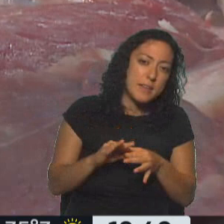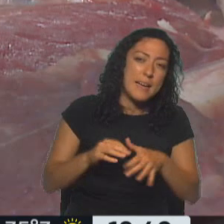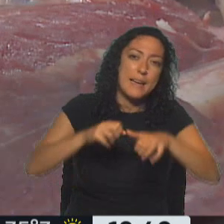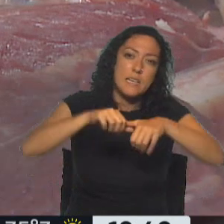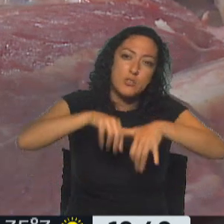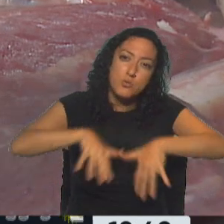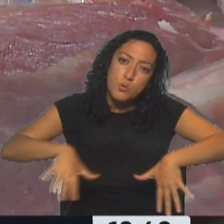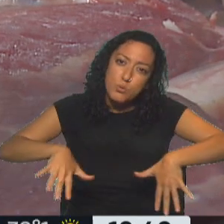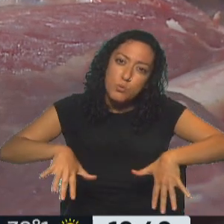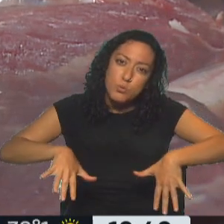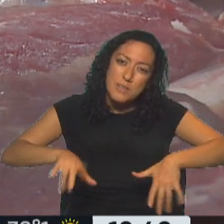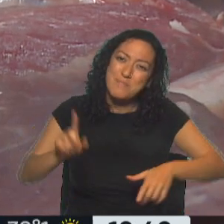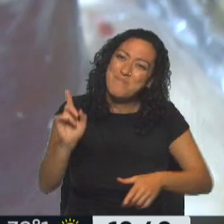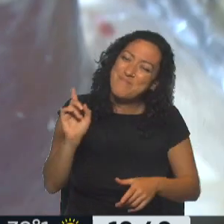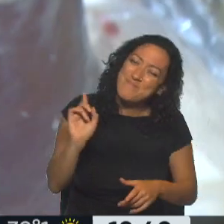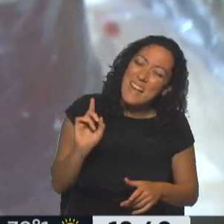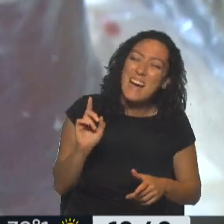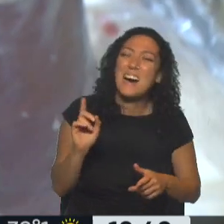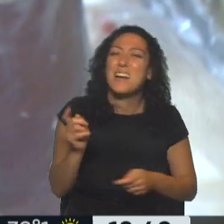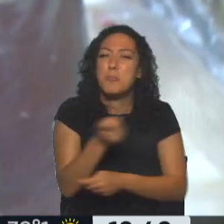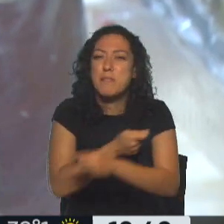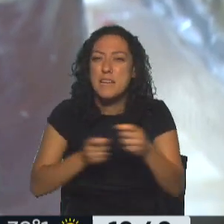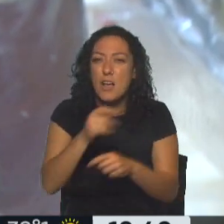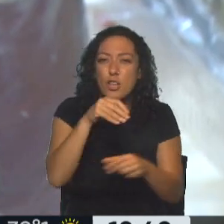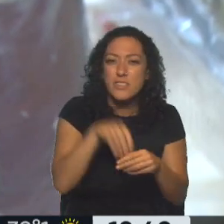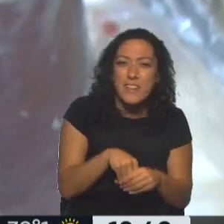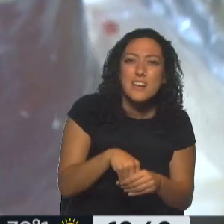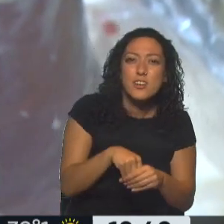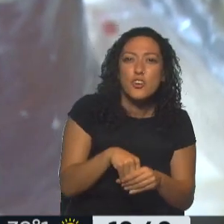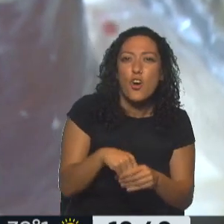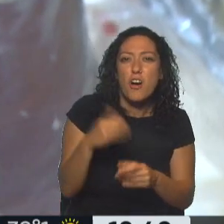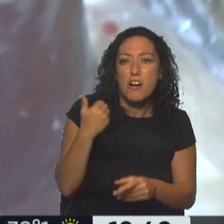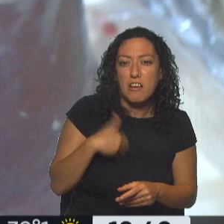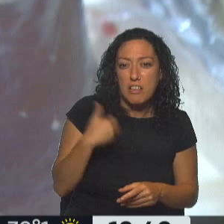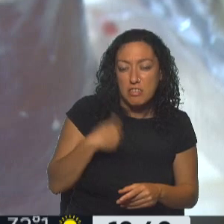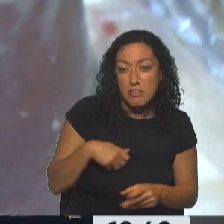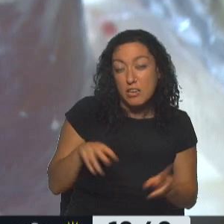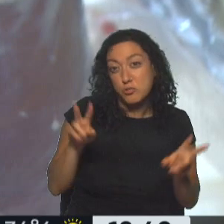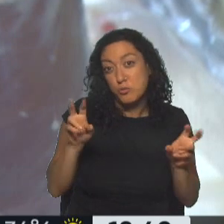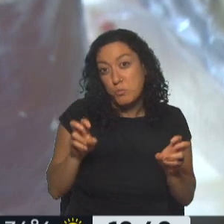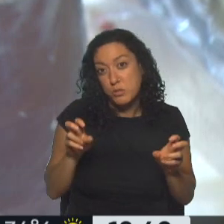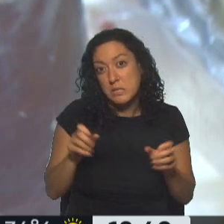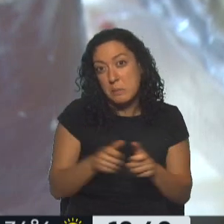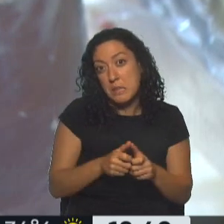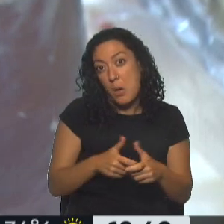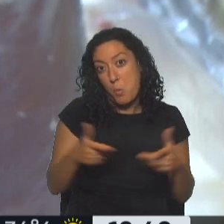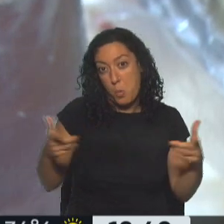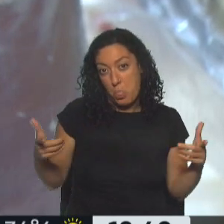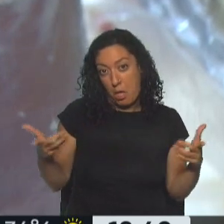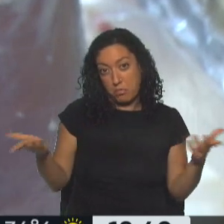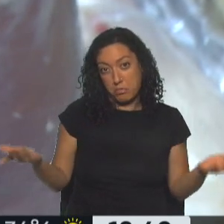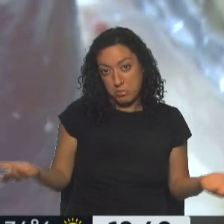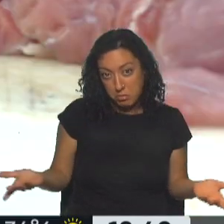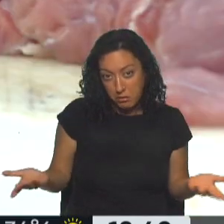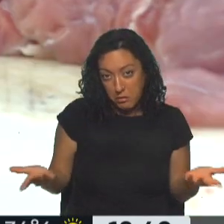distorsionadas que existen en los mercados internos de productos que en los cuales argentina se supone que es súper abundante es decir